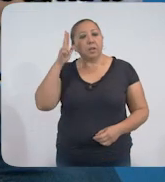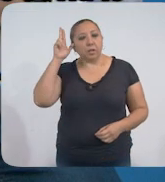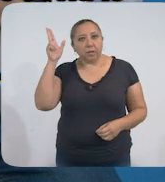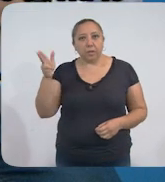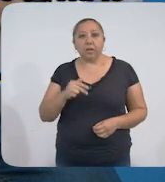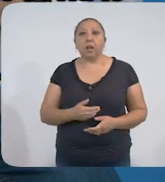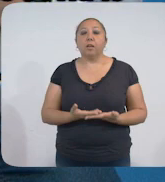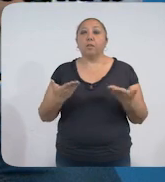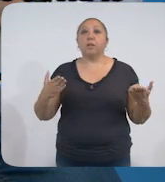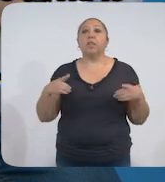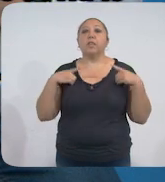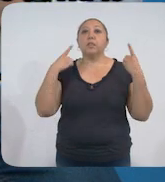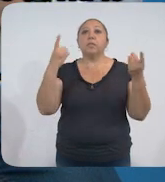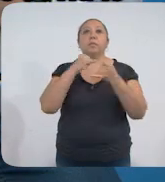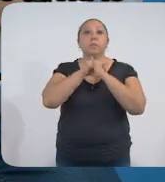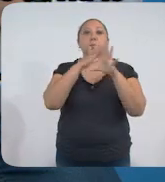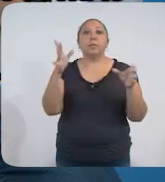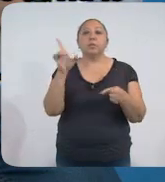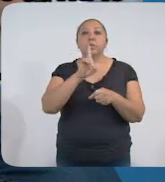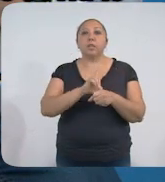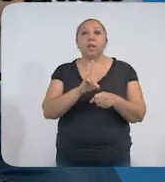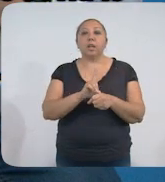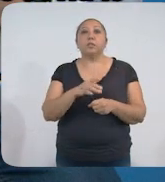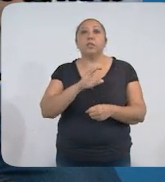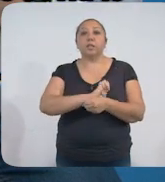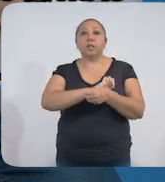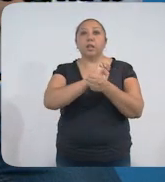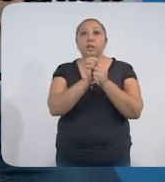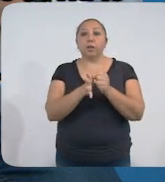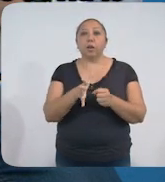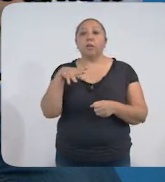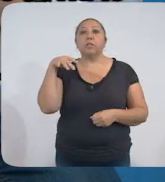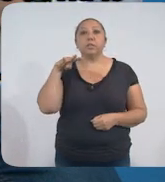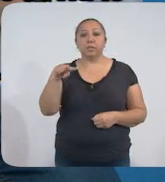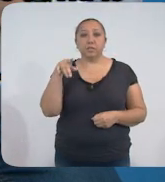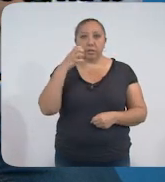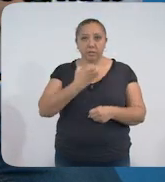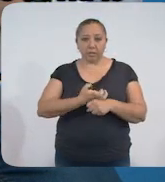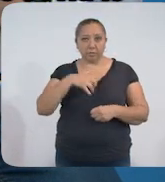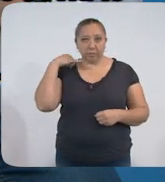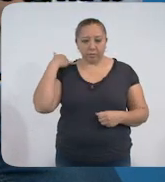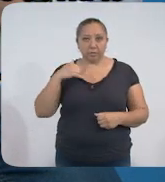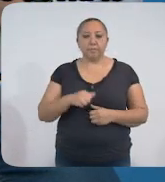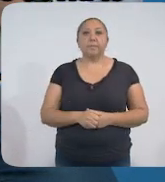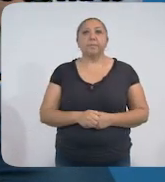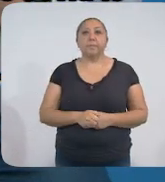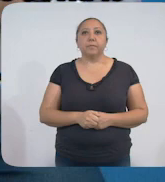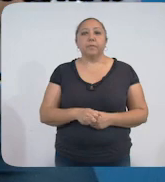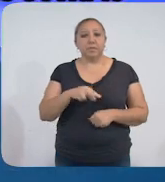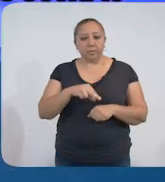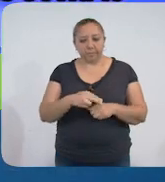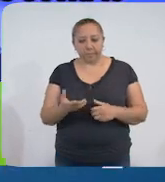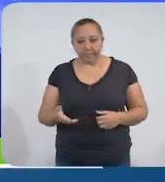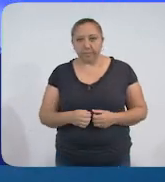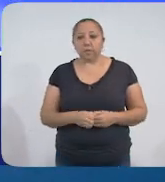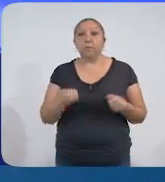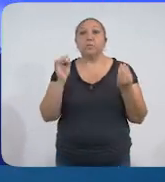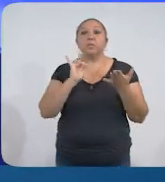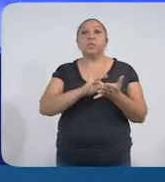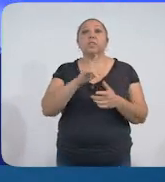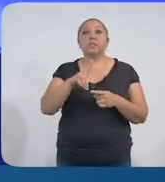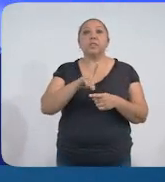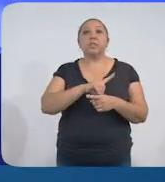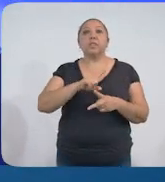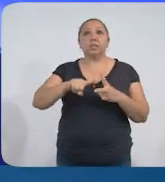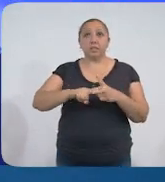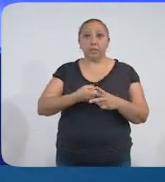Hola, ¿qué tal? Nos disponemos a dar el parte diario de la actividad del COVID-19 en nuestro estado de Yucatán. Doctor. Muchas gracias. Desde